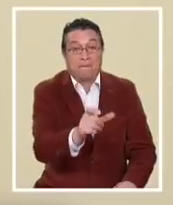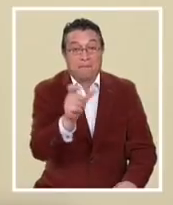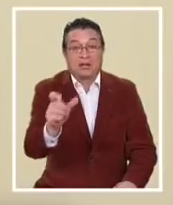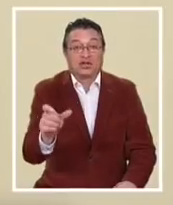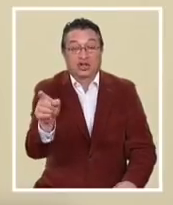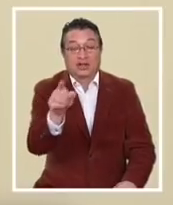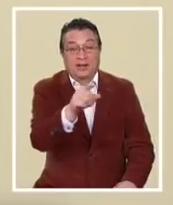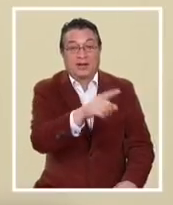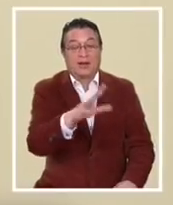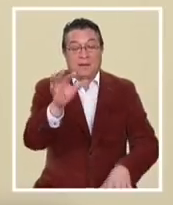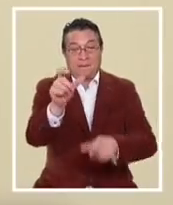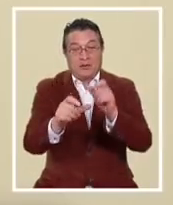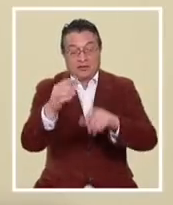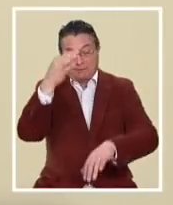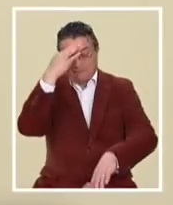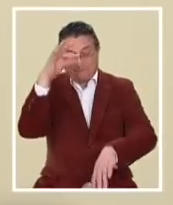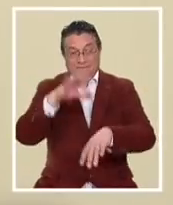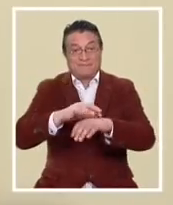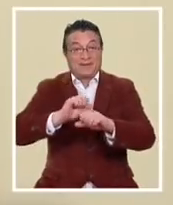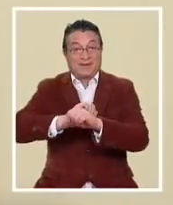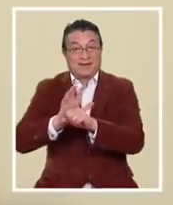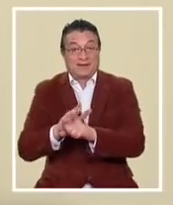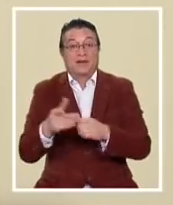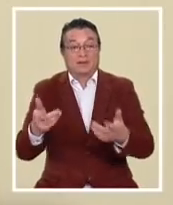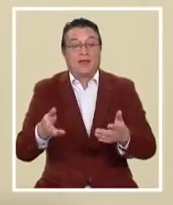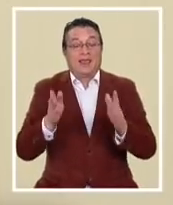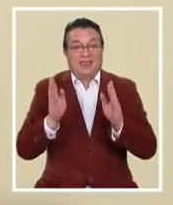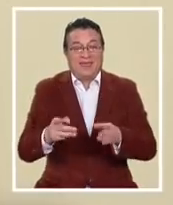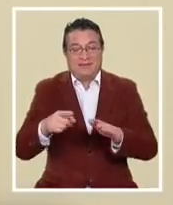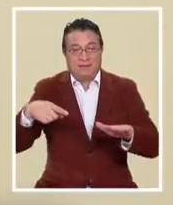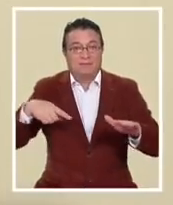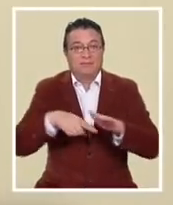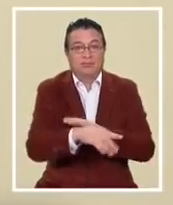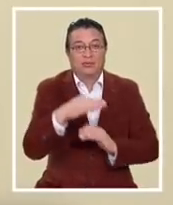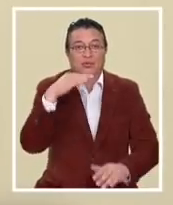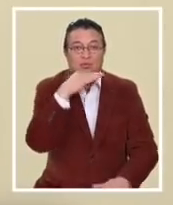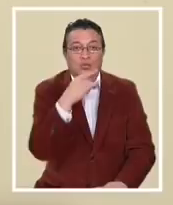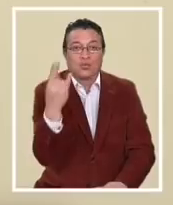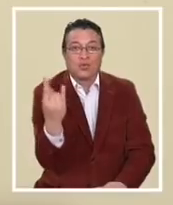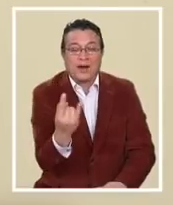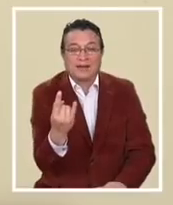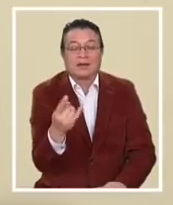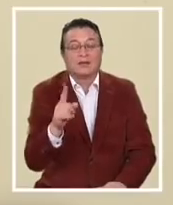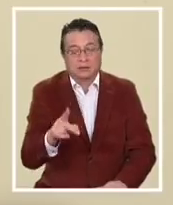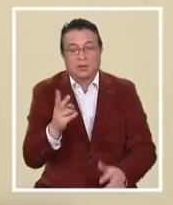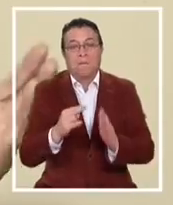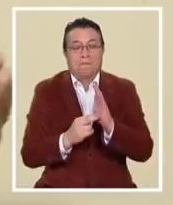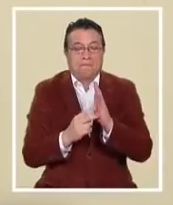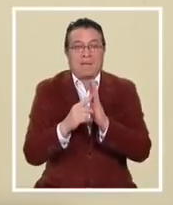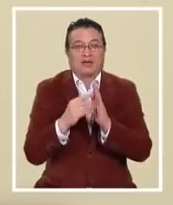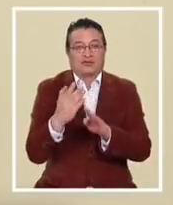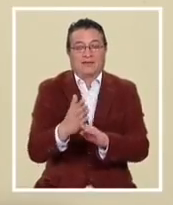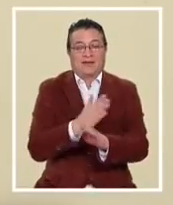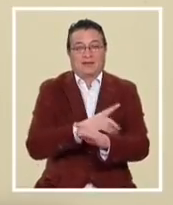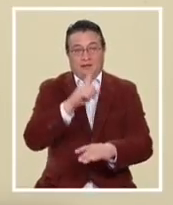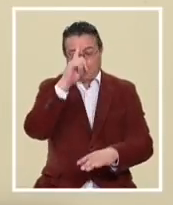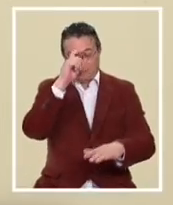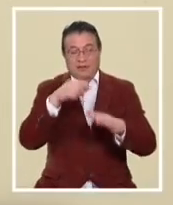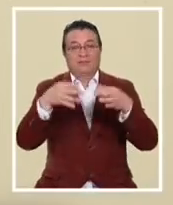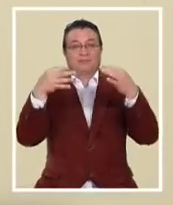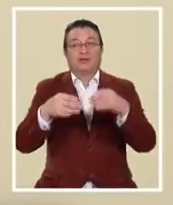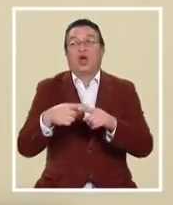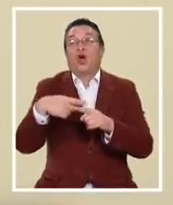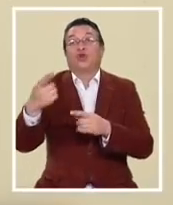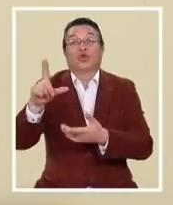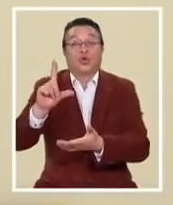allá de pacientes COVID, ¿no? Pacientes que tenemos que intubar en la urgencia y como siempre, que es un paso previo a una hospitalización definitiva en otro